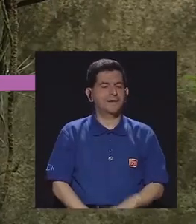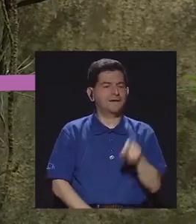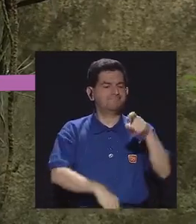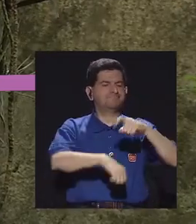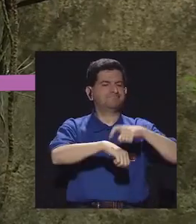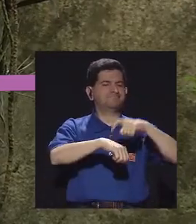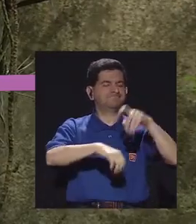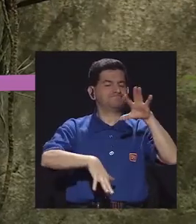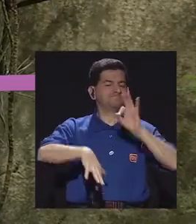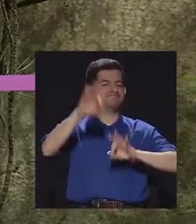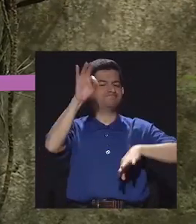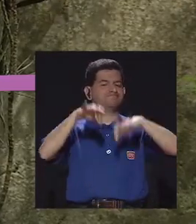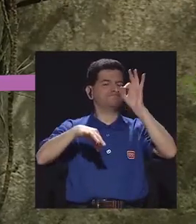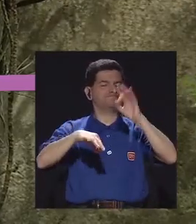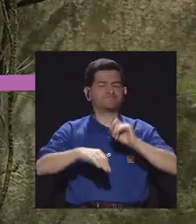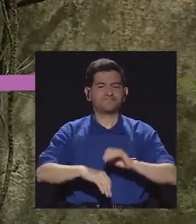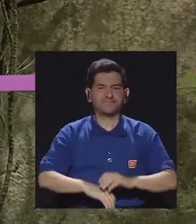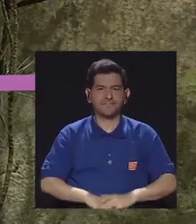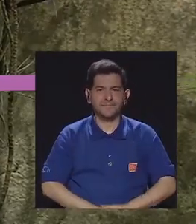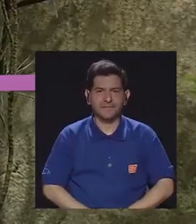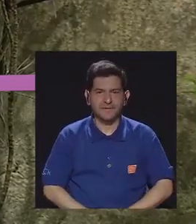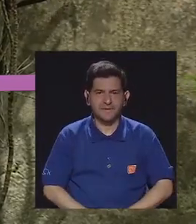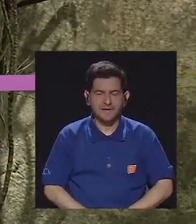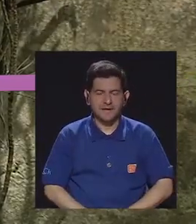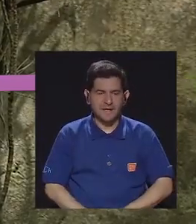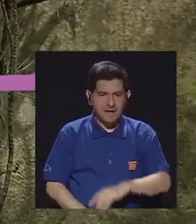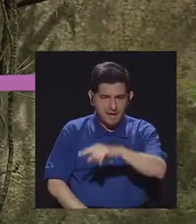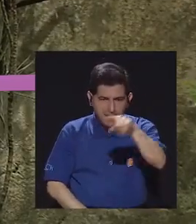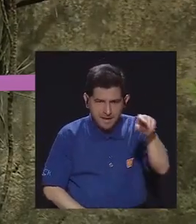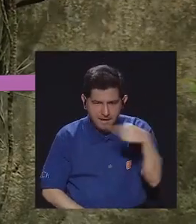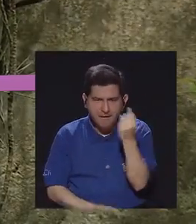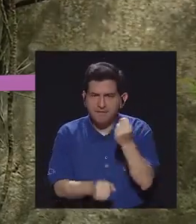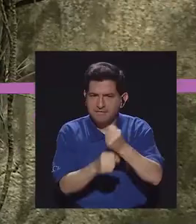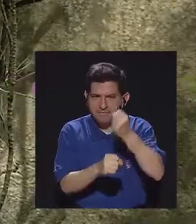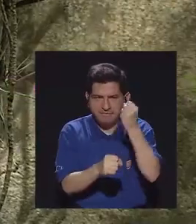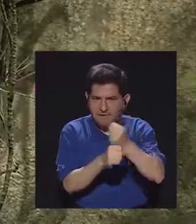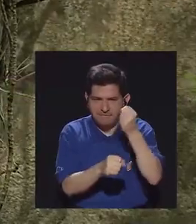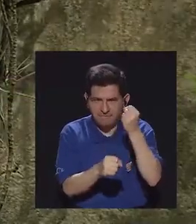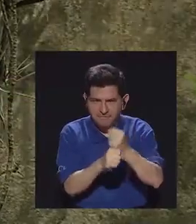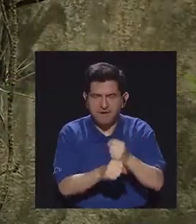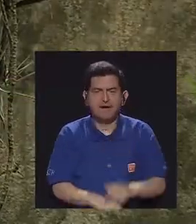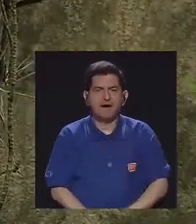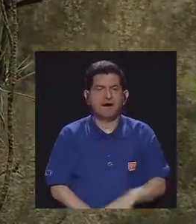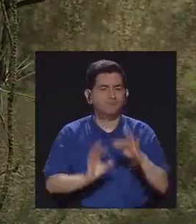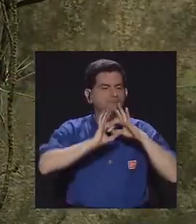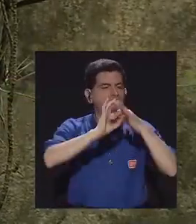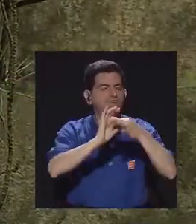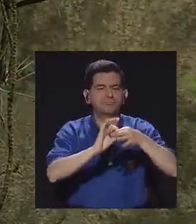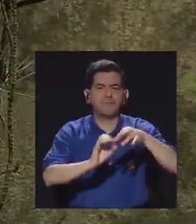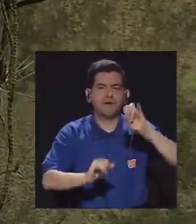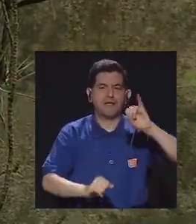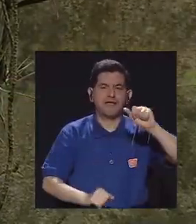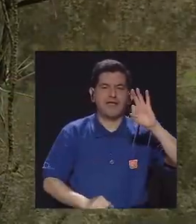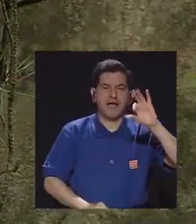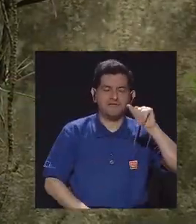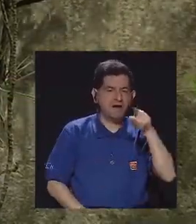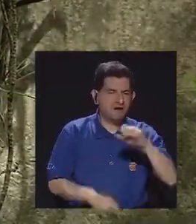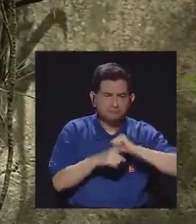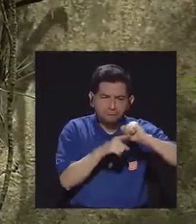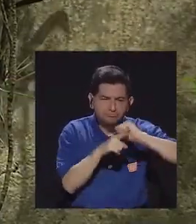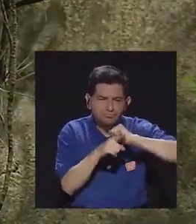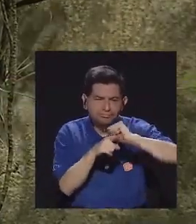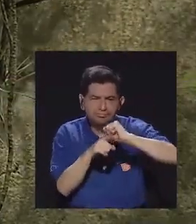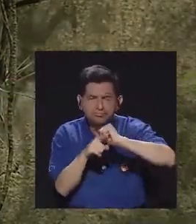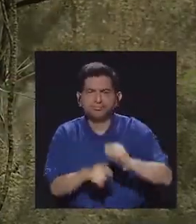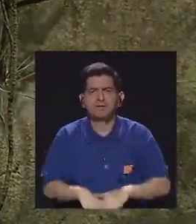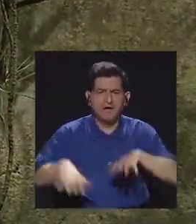hacen esa selección. Entonces con ellos se trabaja de la mano con el IAFA, el IAFA los va capacitando,